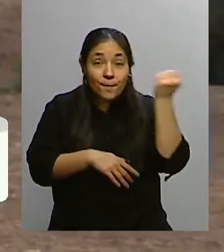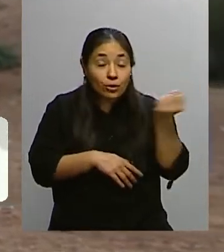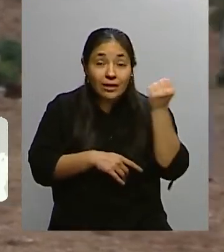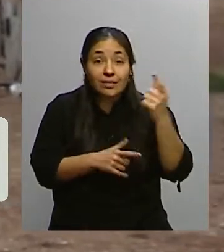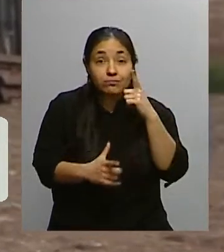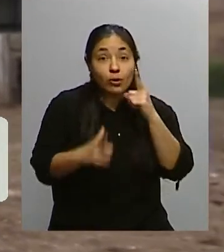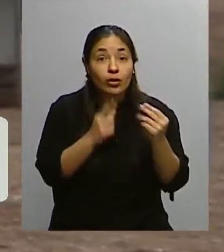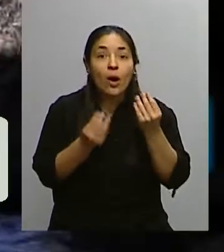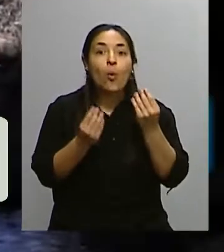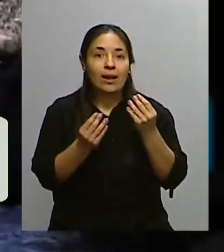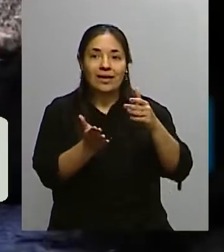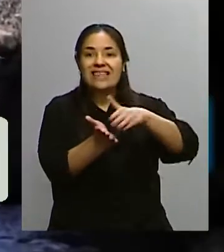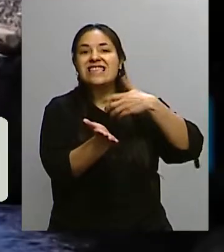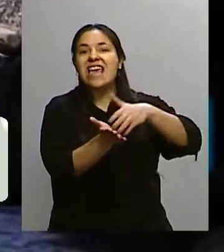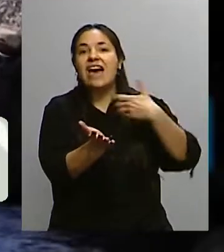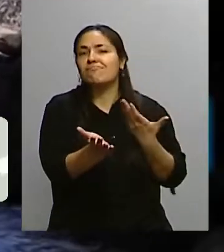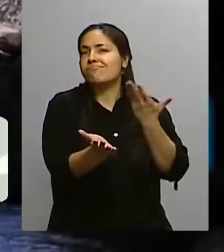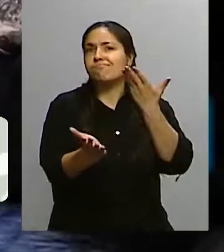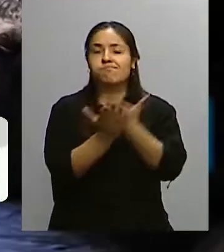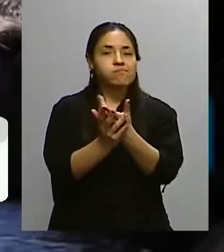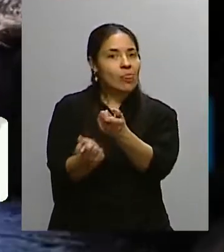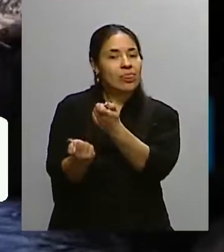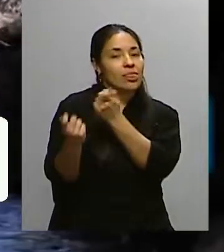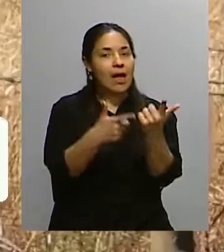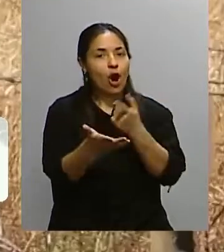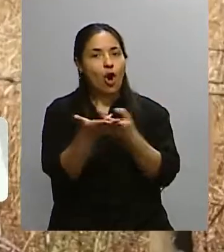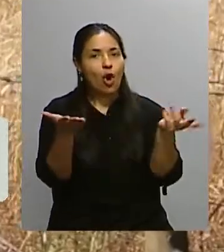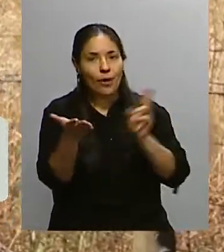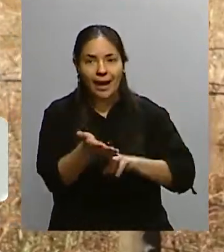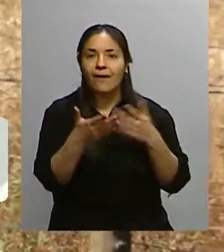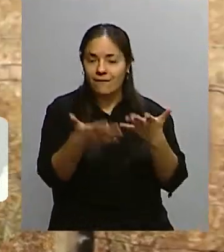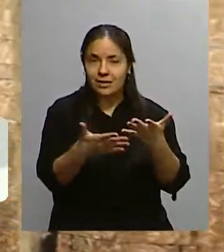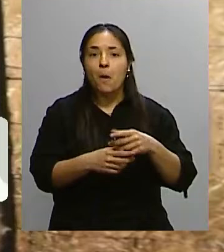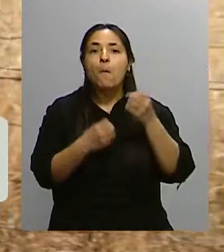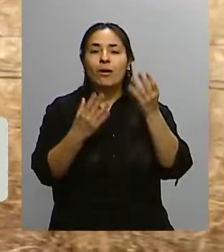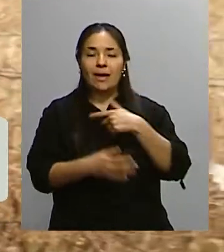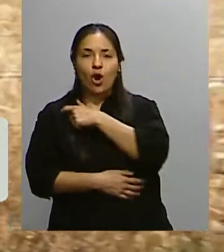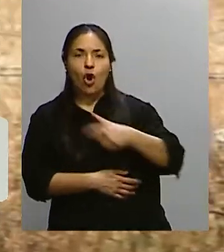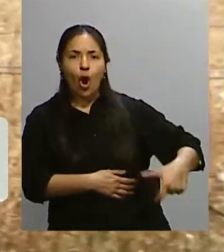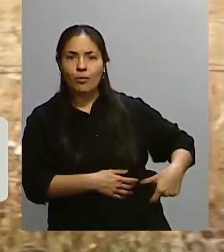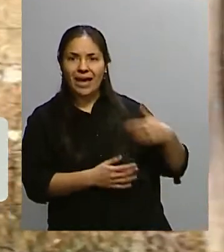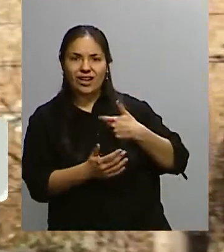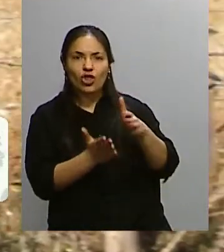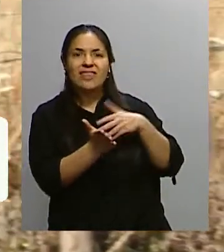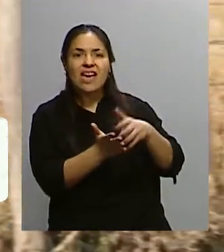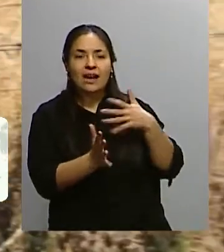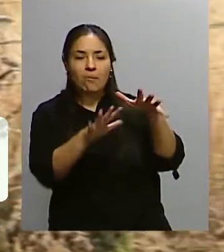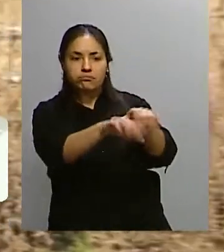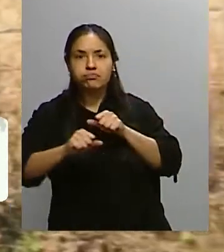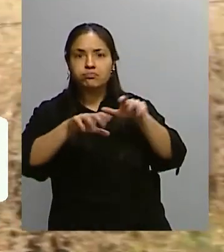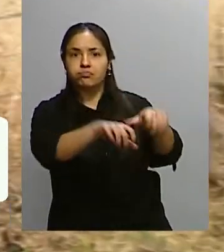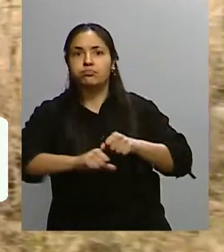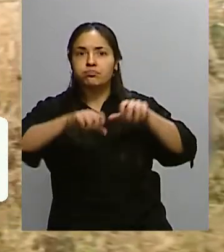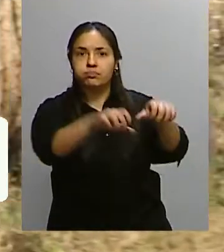la restitución de tierra, digamos, porque hubo un despojo territorial, el Estado se anexó la tierra y la repartió entre